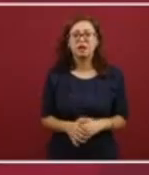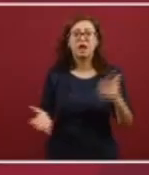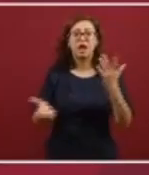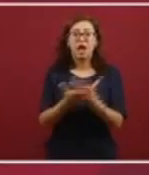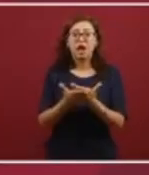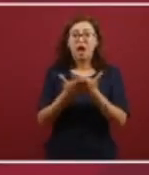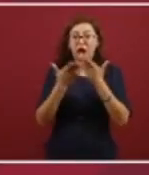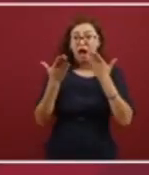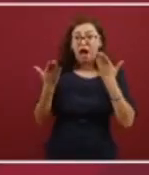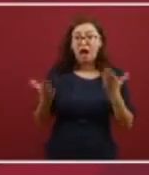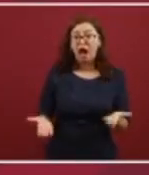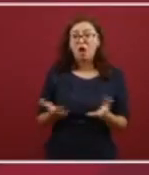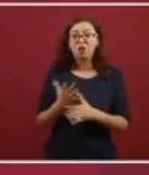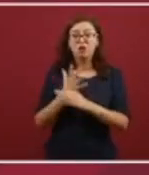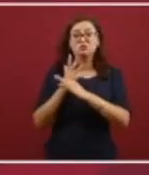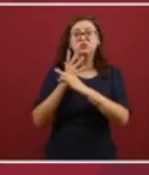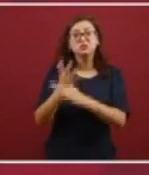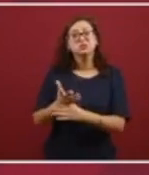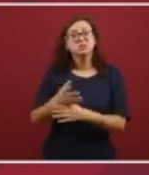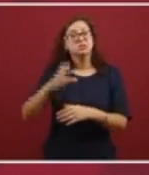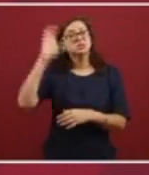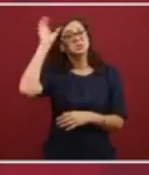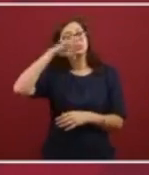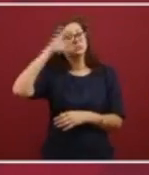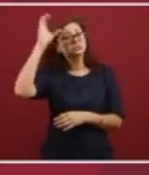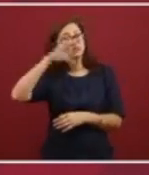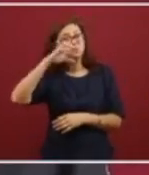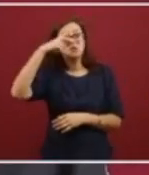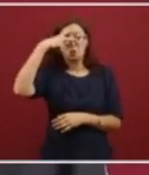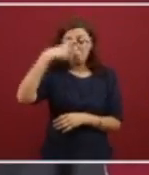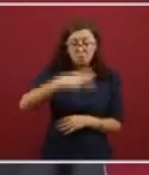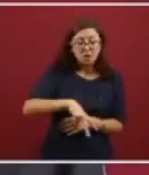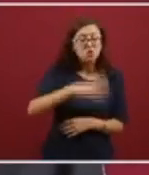científicos mexicanos al extranjero.